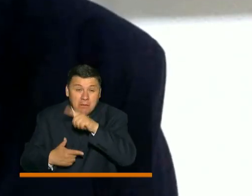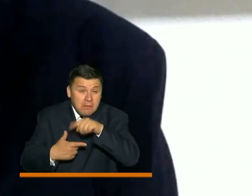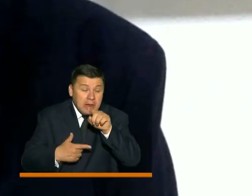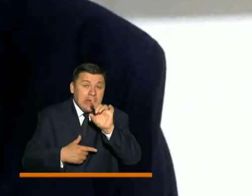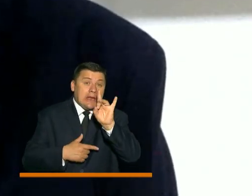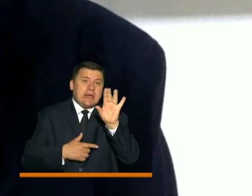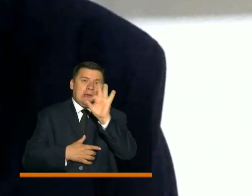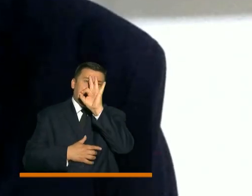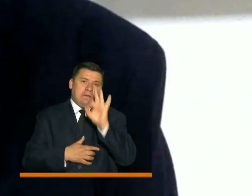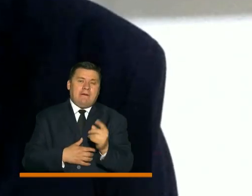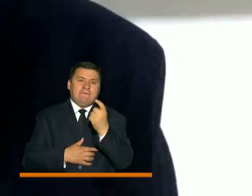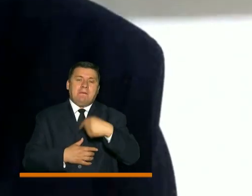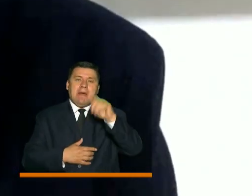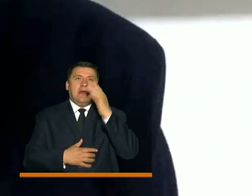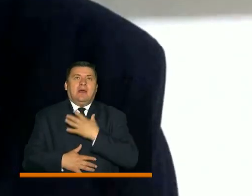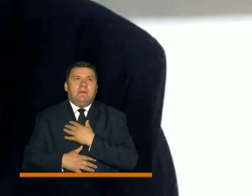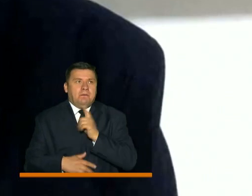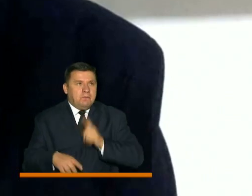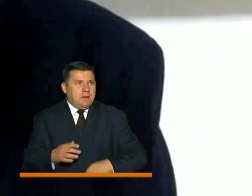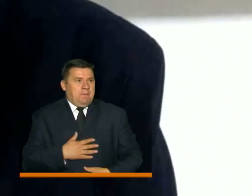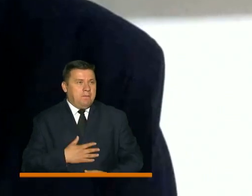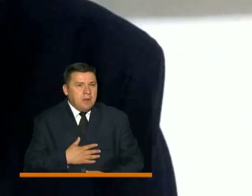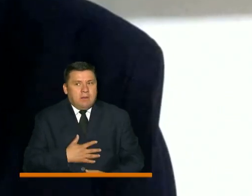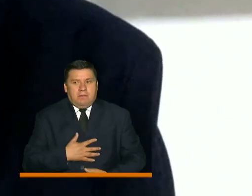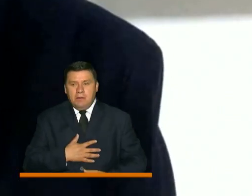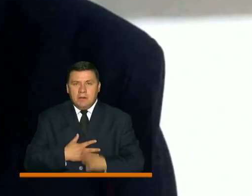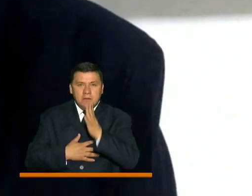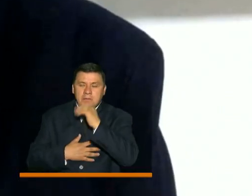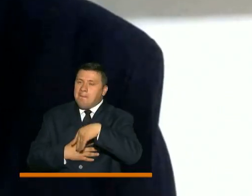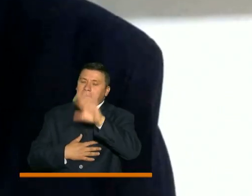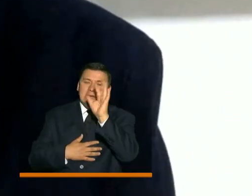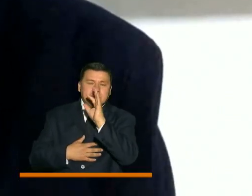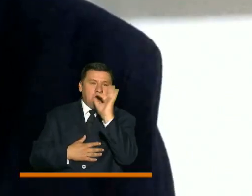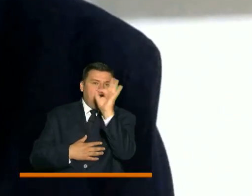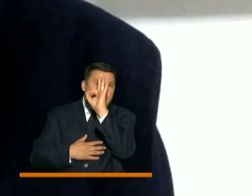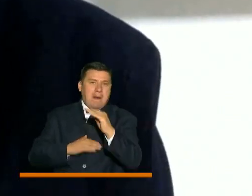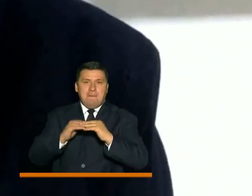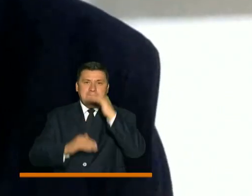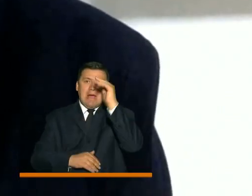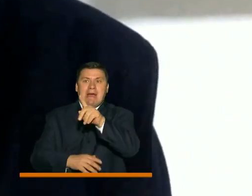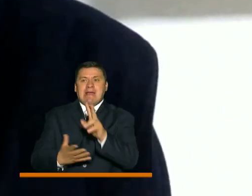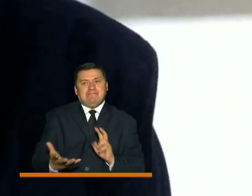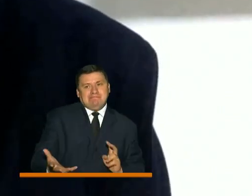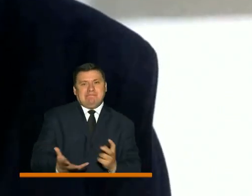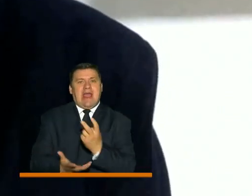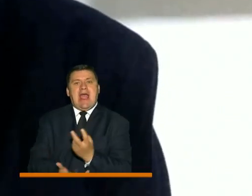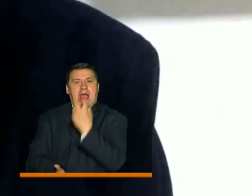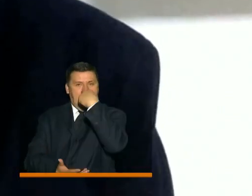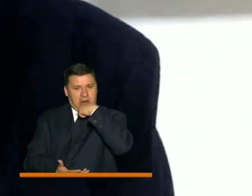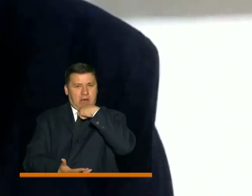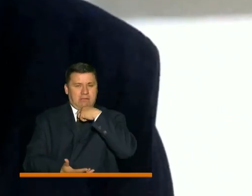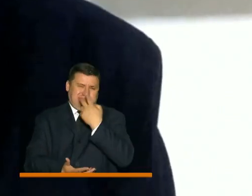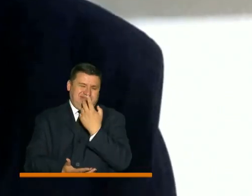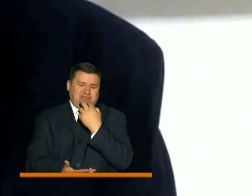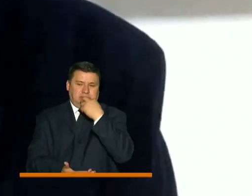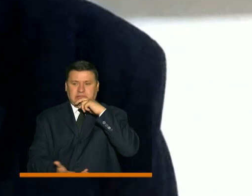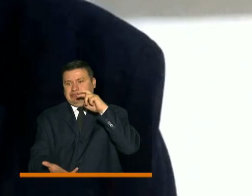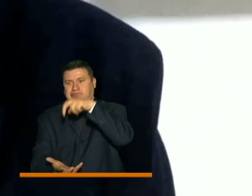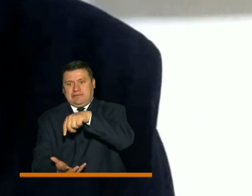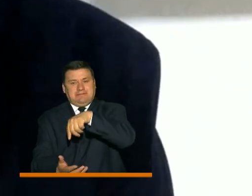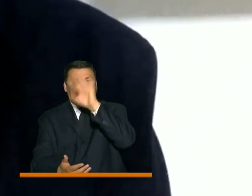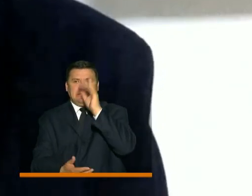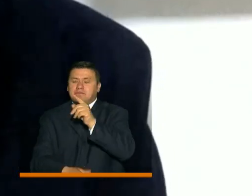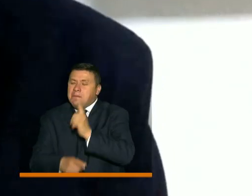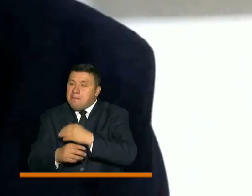hacen insuficiencia respiratoria y conllevan a la necesidad de la ventilación mecánica que estaban hablando anteriormente.